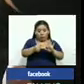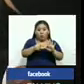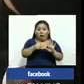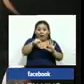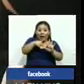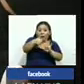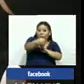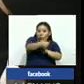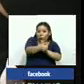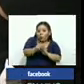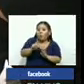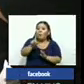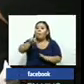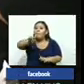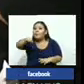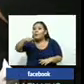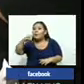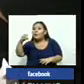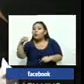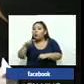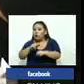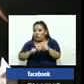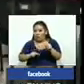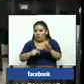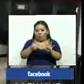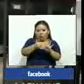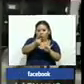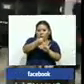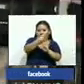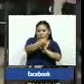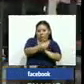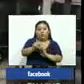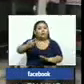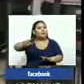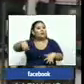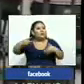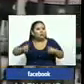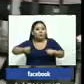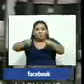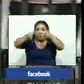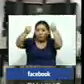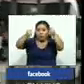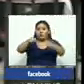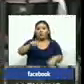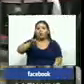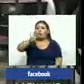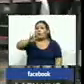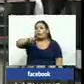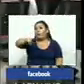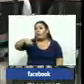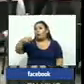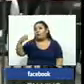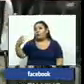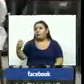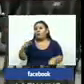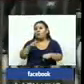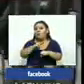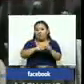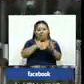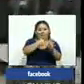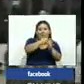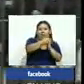pagar $1,500. Y la segunda condena de $4,000, en donde cada agente va a